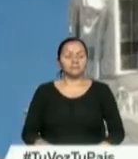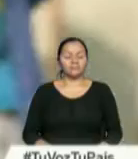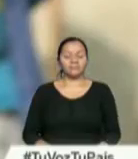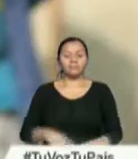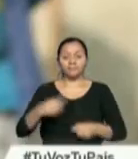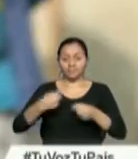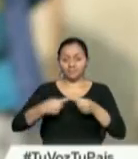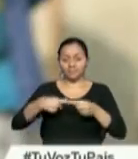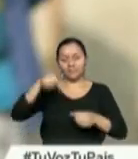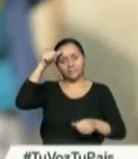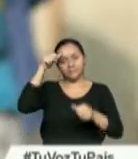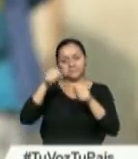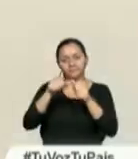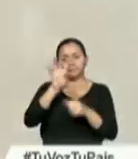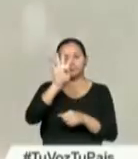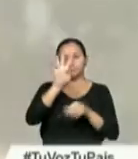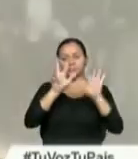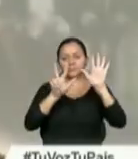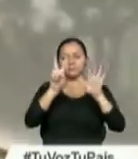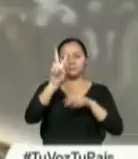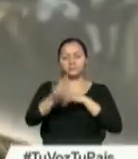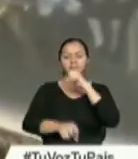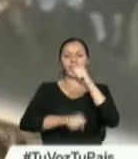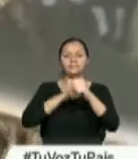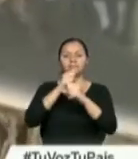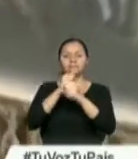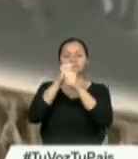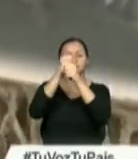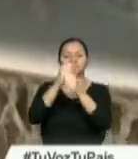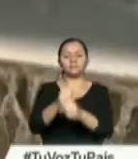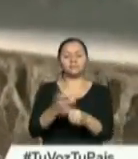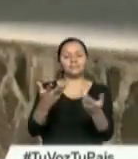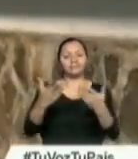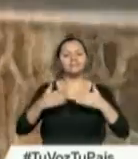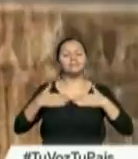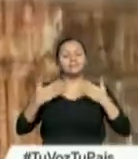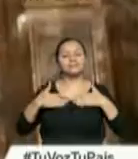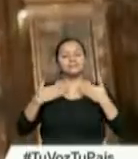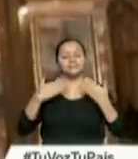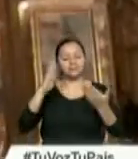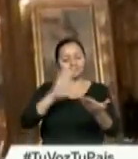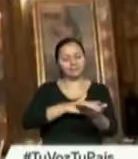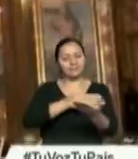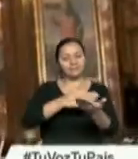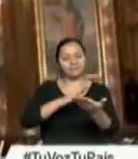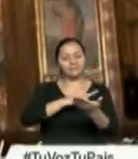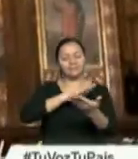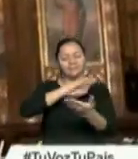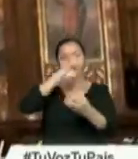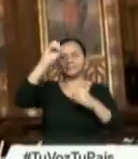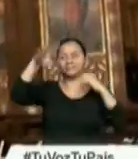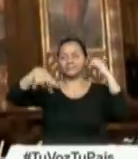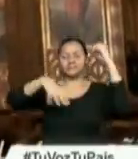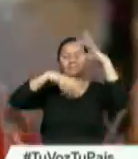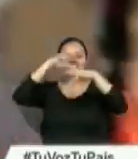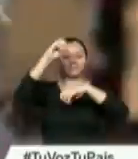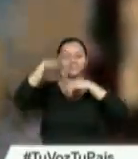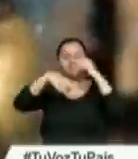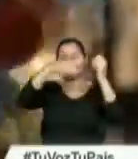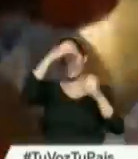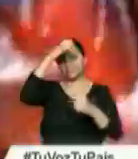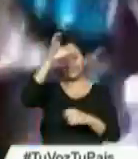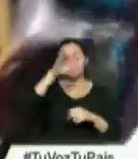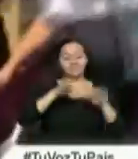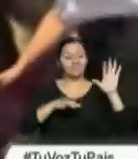Quito conmemora sus 482 años de fundación con alegría, música, luces y cultura. Este 5 y